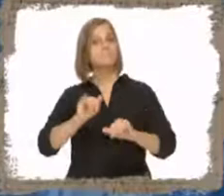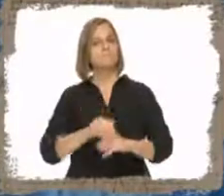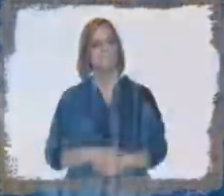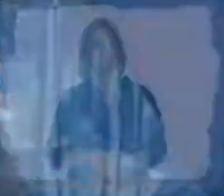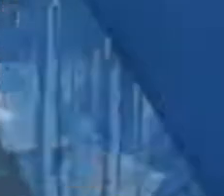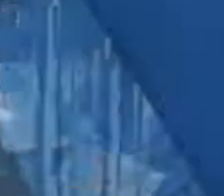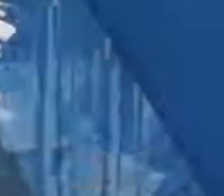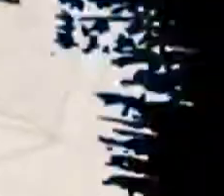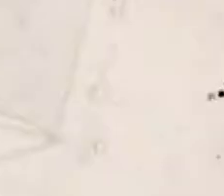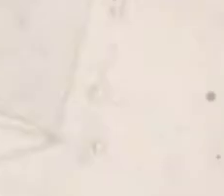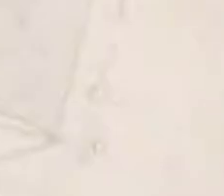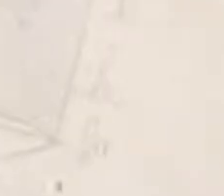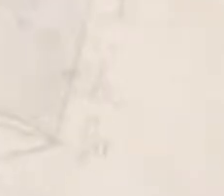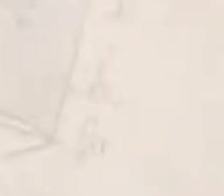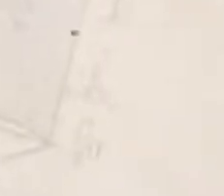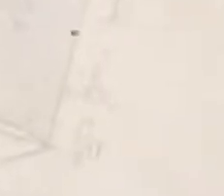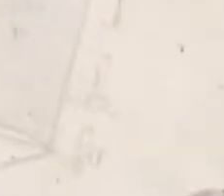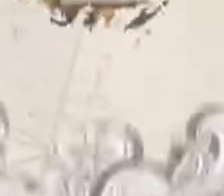tape.